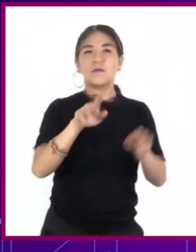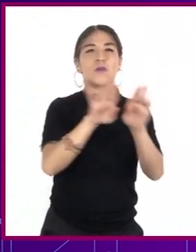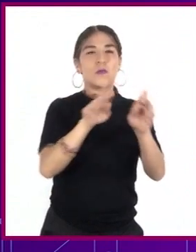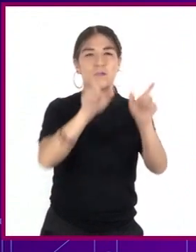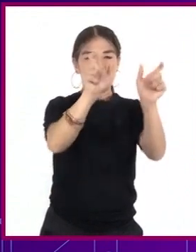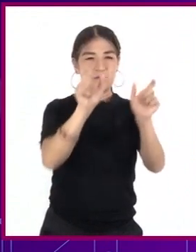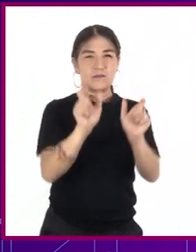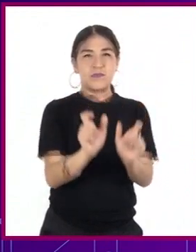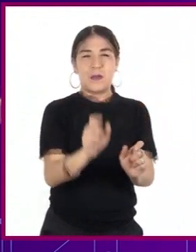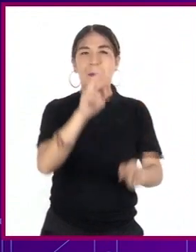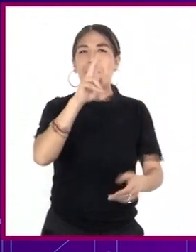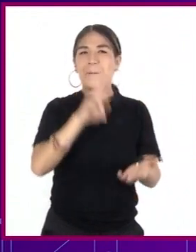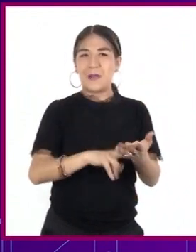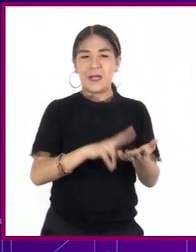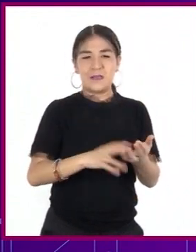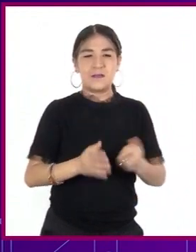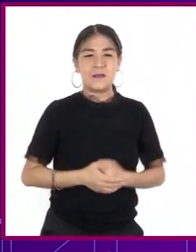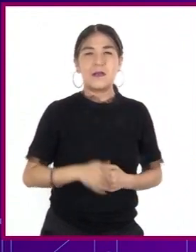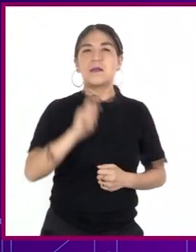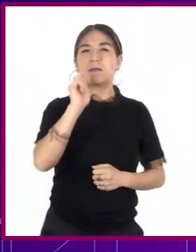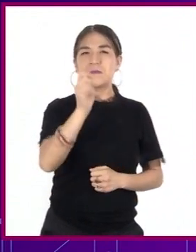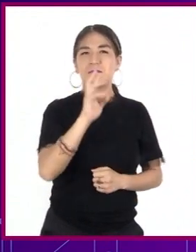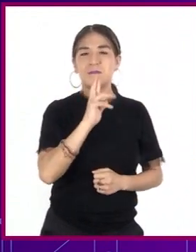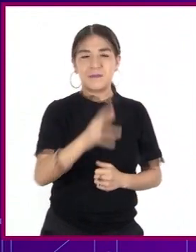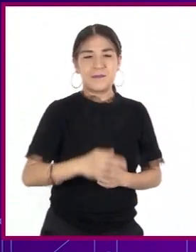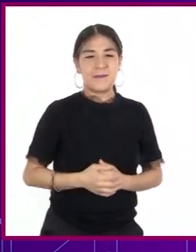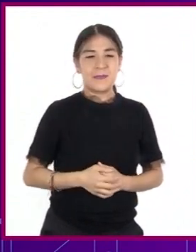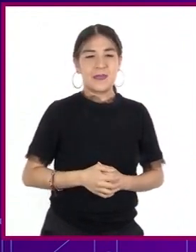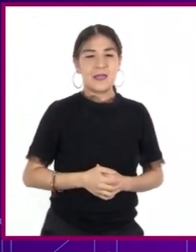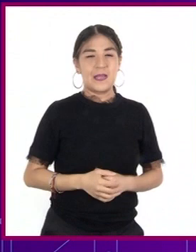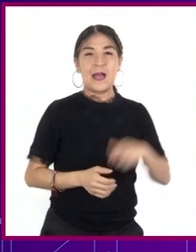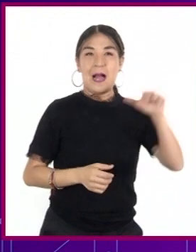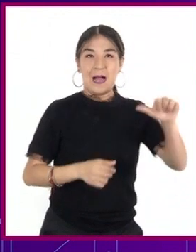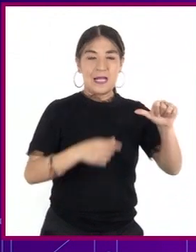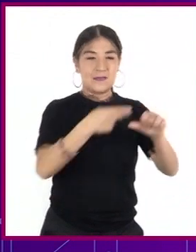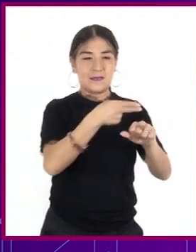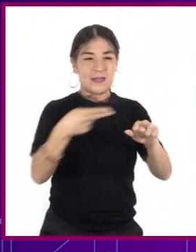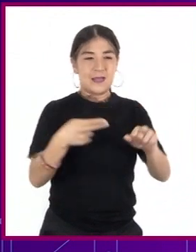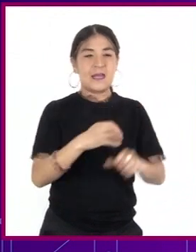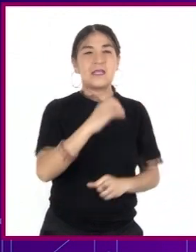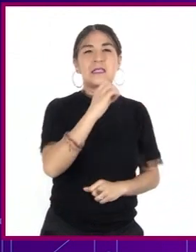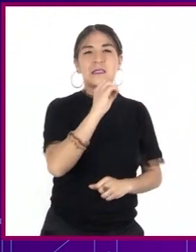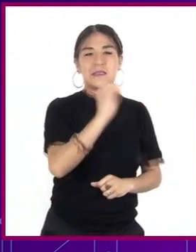los valores en la fórmula y tenemos área es igual a